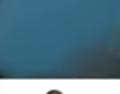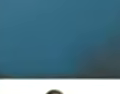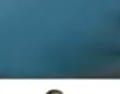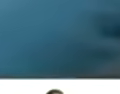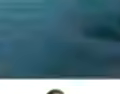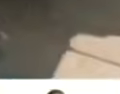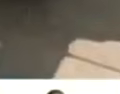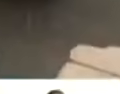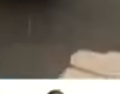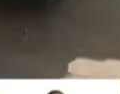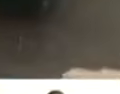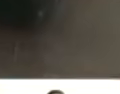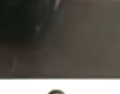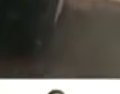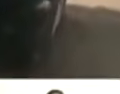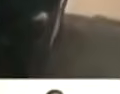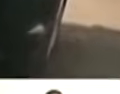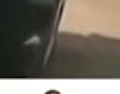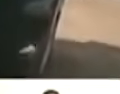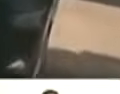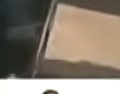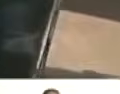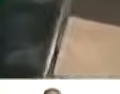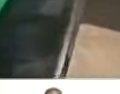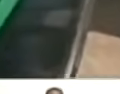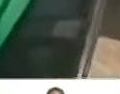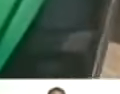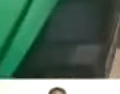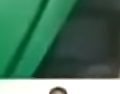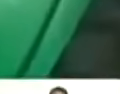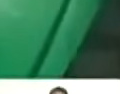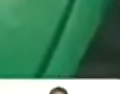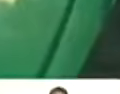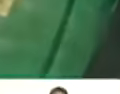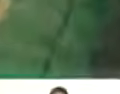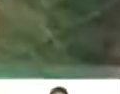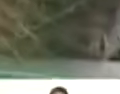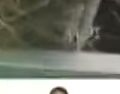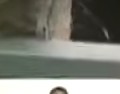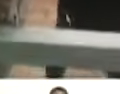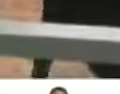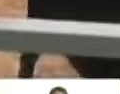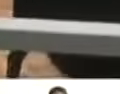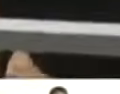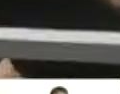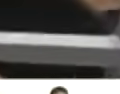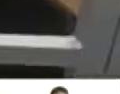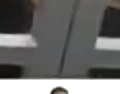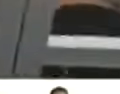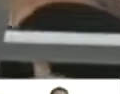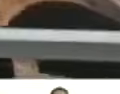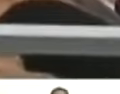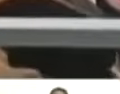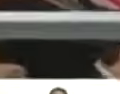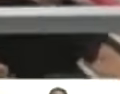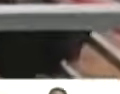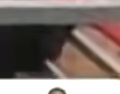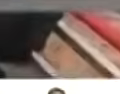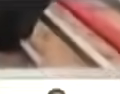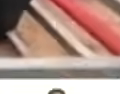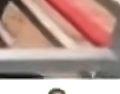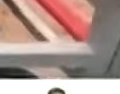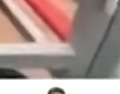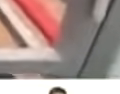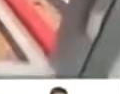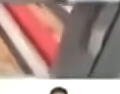este tamaño. Y la doctora Meléndez Mendoza le mostró el ecosonograma de una de